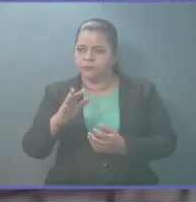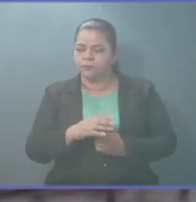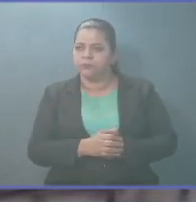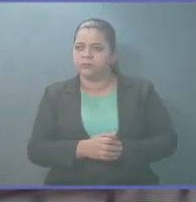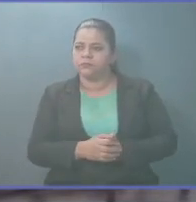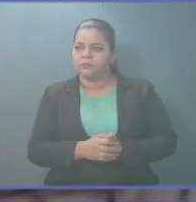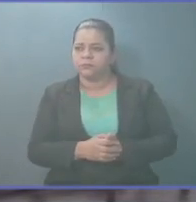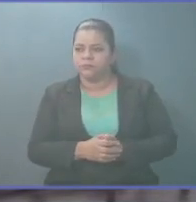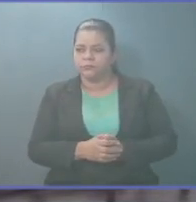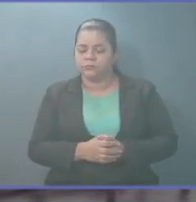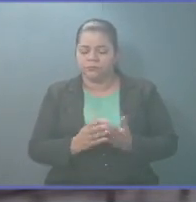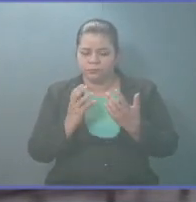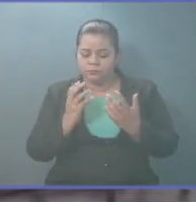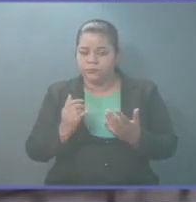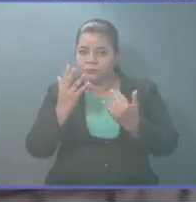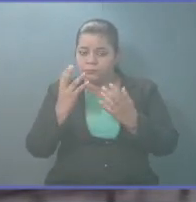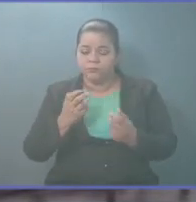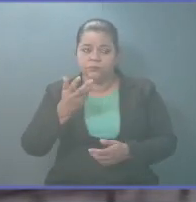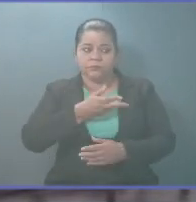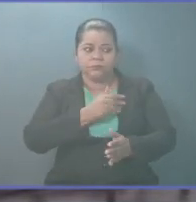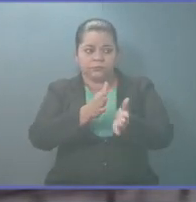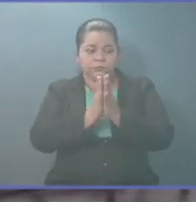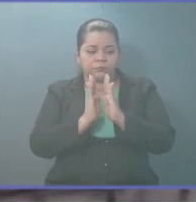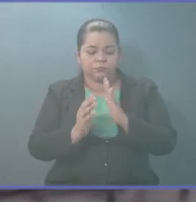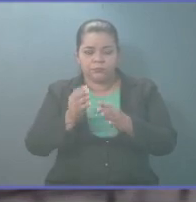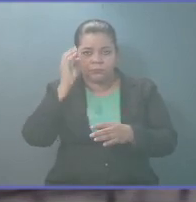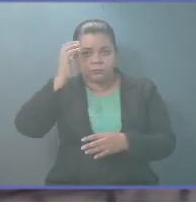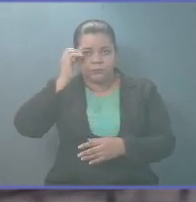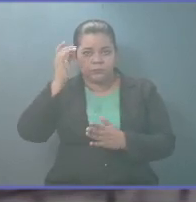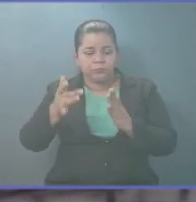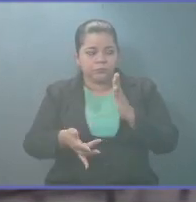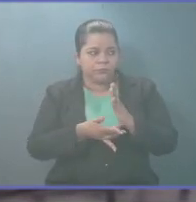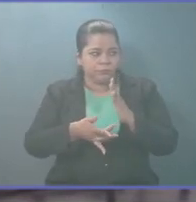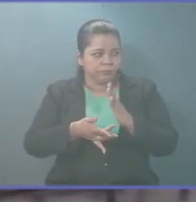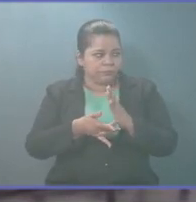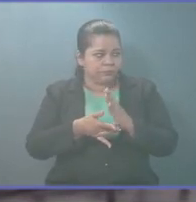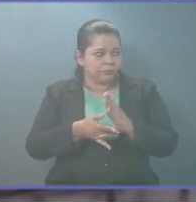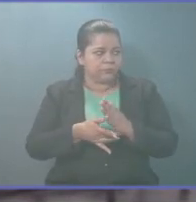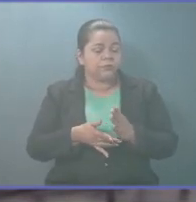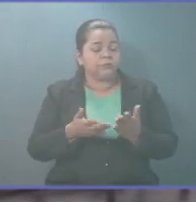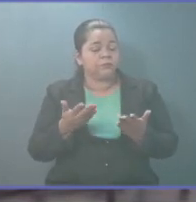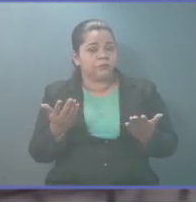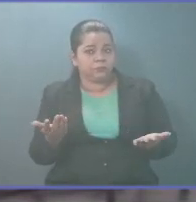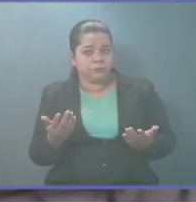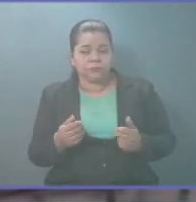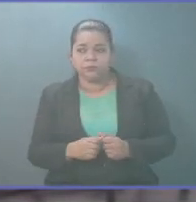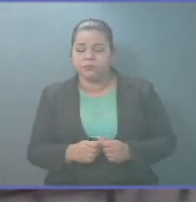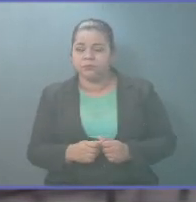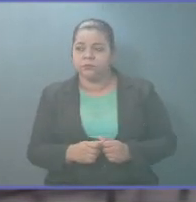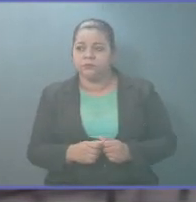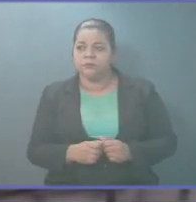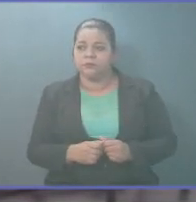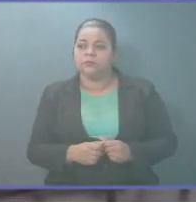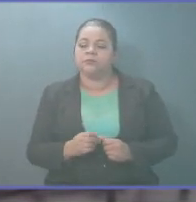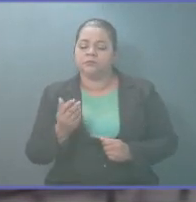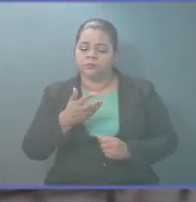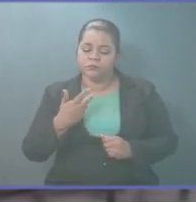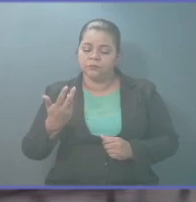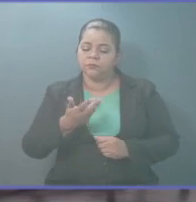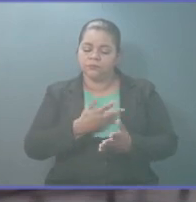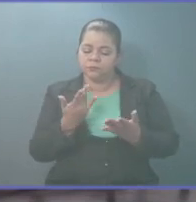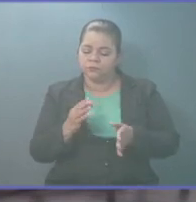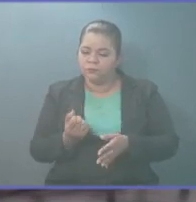comité técnico, continuarán en sus funciones hasta la finalización del periodo para el cual han sido nombrados. La nueva representación de las instituciones públicas